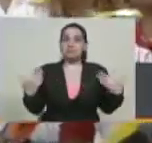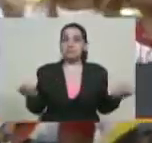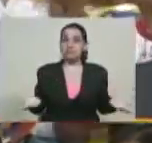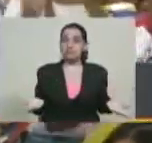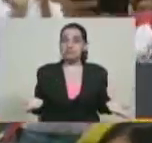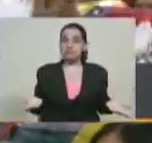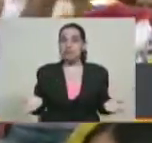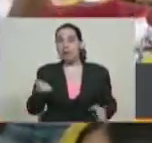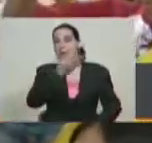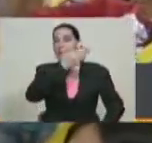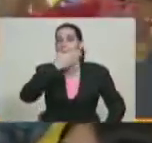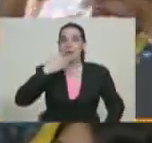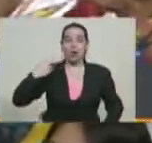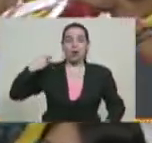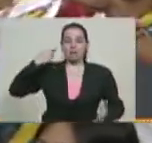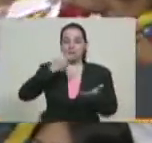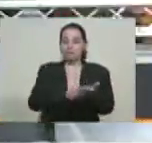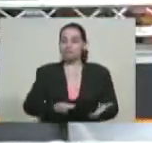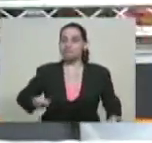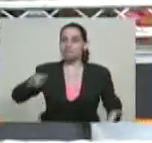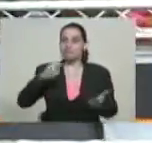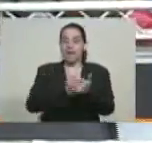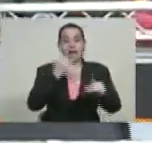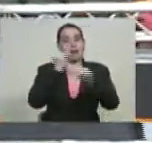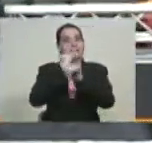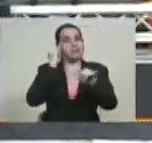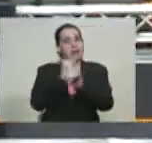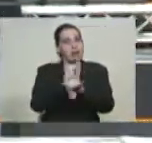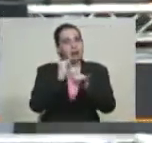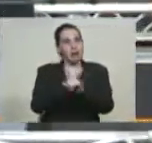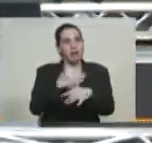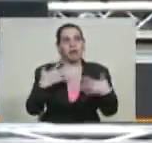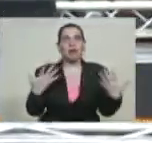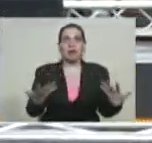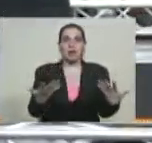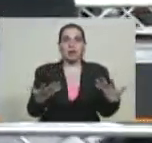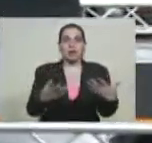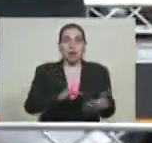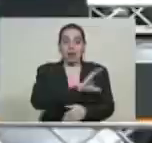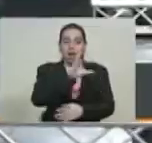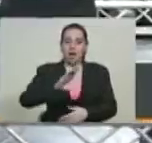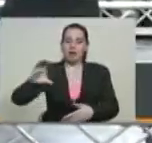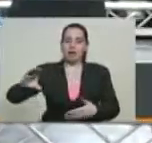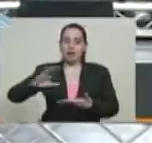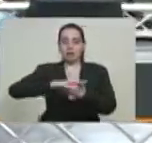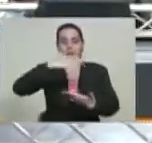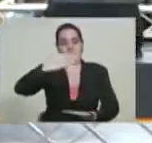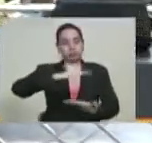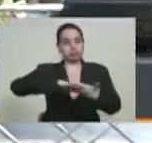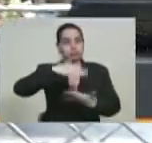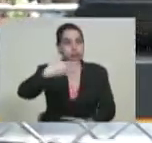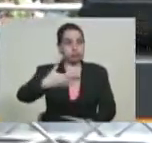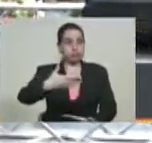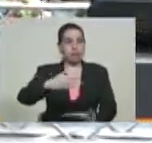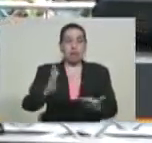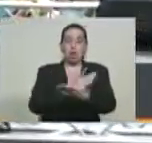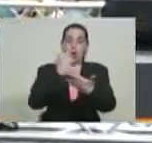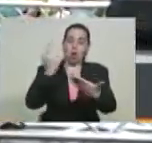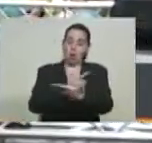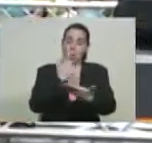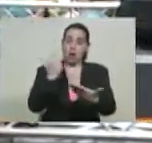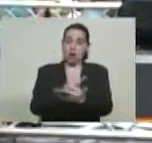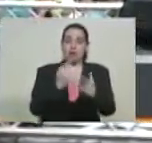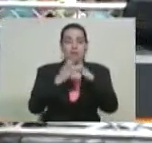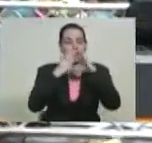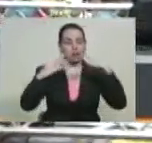de mejorar la inversión en internet, en las canaimas, en las canaimitas, en los libros para todos